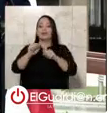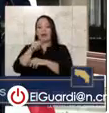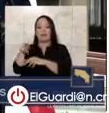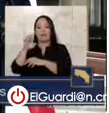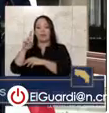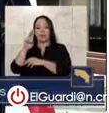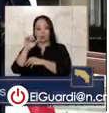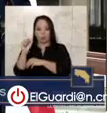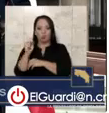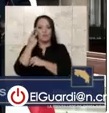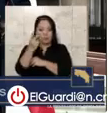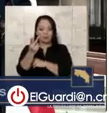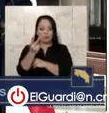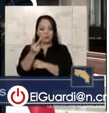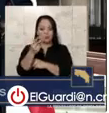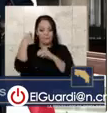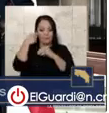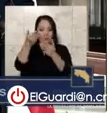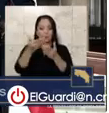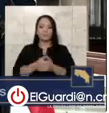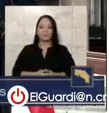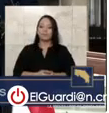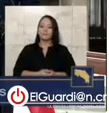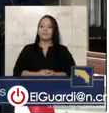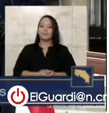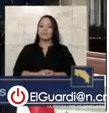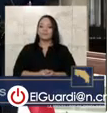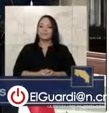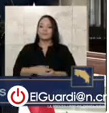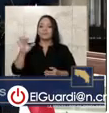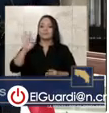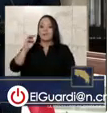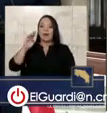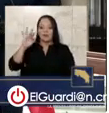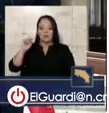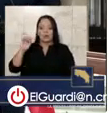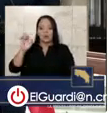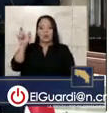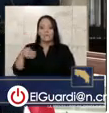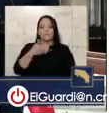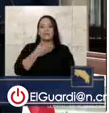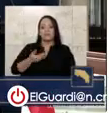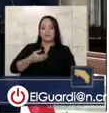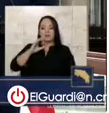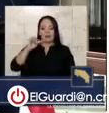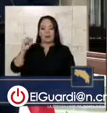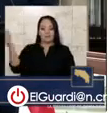aplicación EDUS. Observamos el siguiente video. Y invitamos a doña Marta Eugenia, la presidenta ejecutiva de la